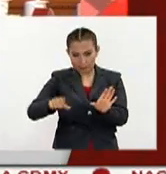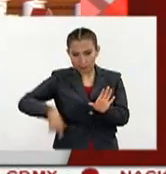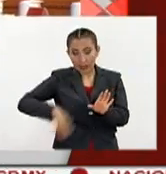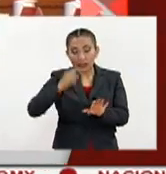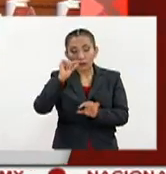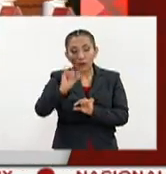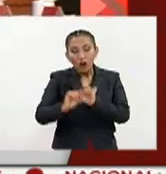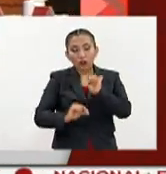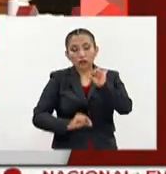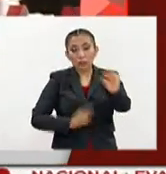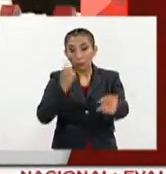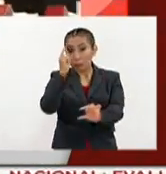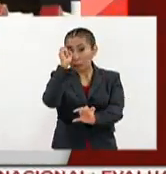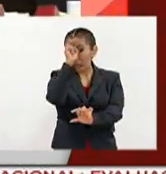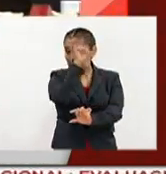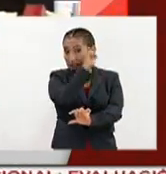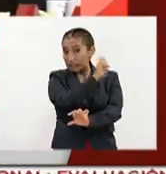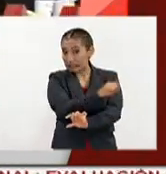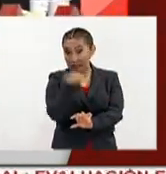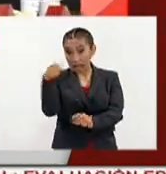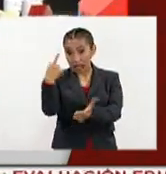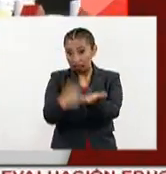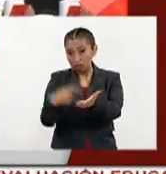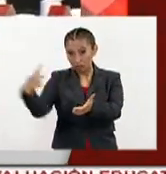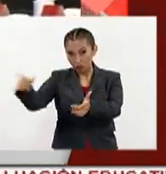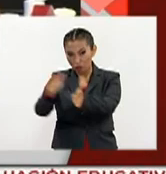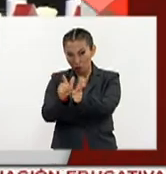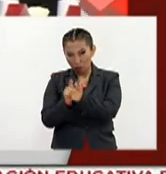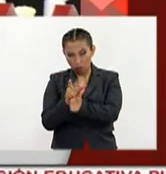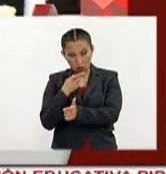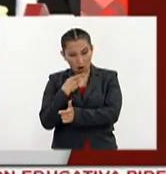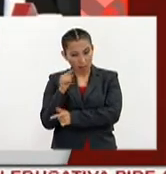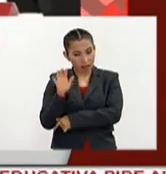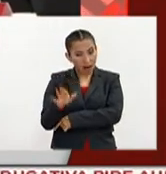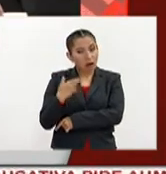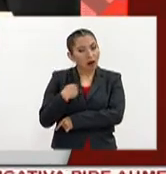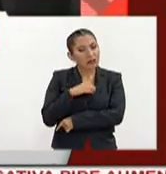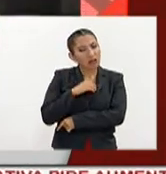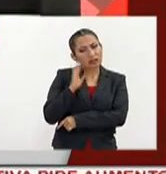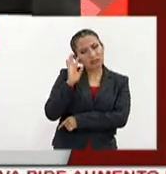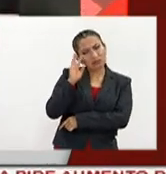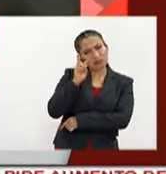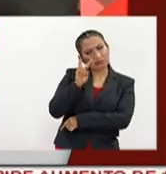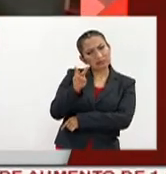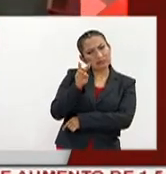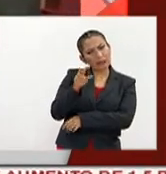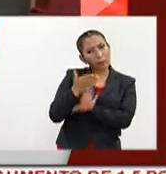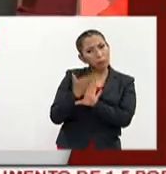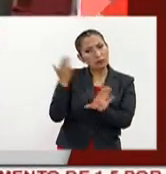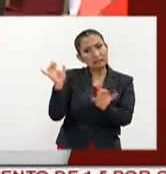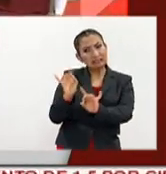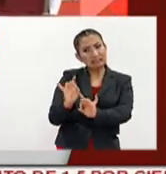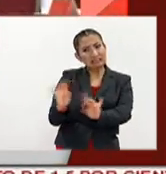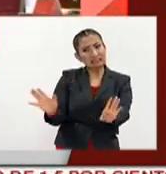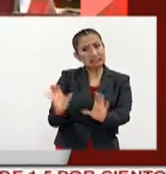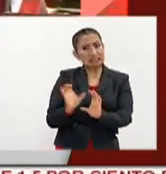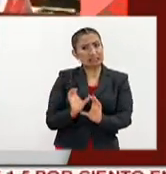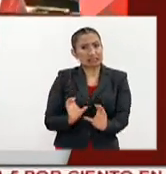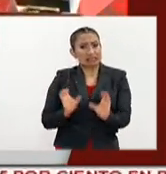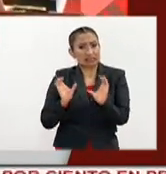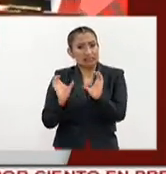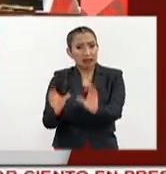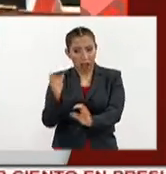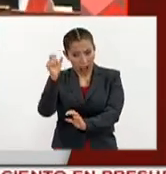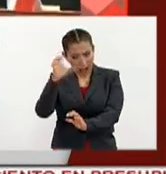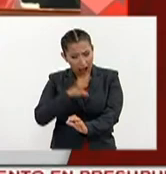son procesos muy complejos dentro del partido que para nosotros supondrían ser muy delicados y efectivamente